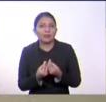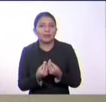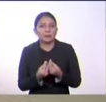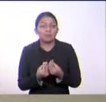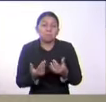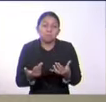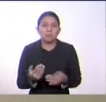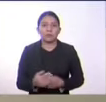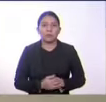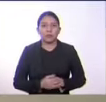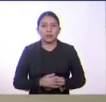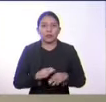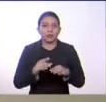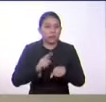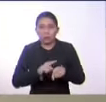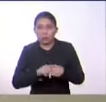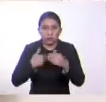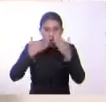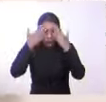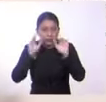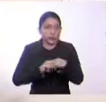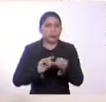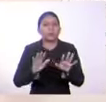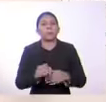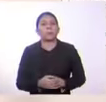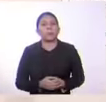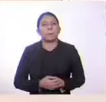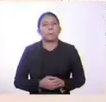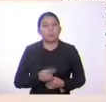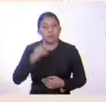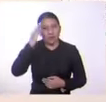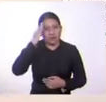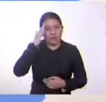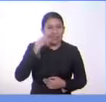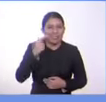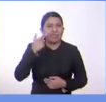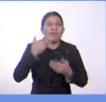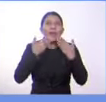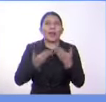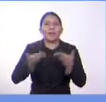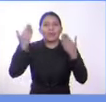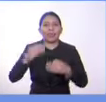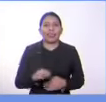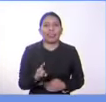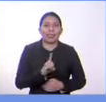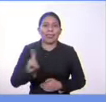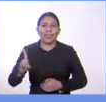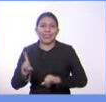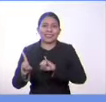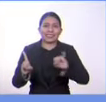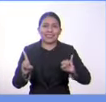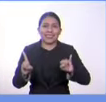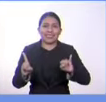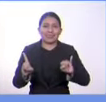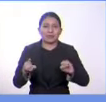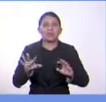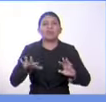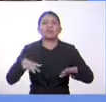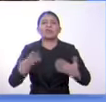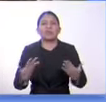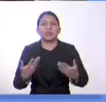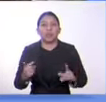terminar, quizá, porque no sé cómo estamos con el tiempo, pero, ¿sabes? Las izquierdas y las derechas. ¿De dónde surge ese concepto? La Revolución